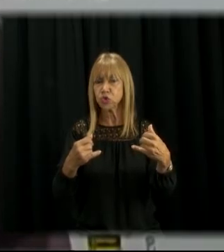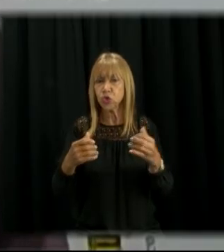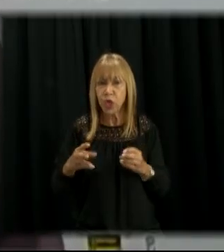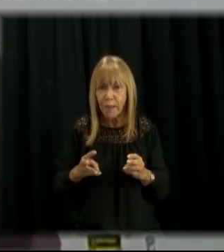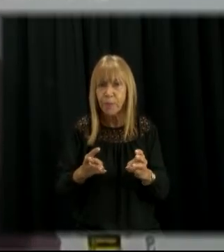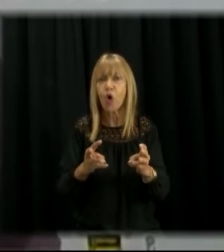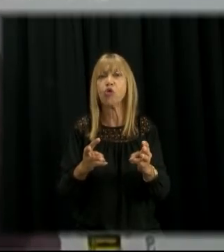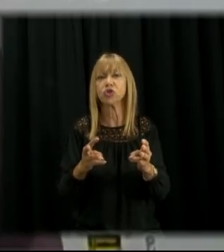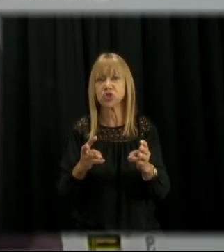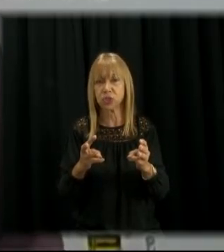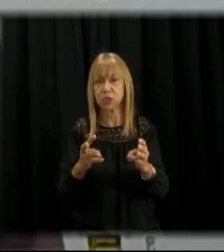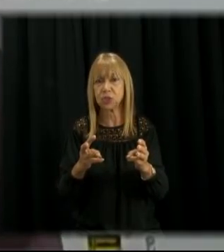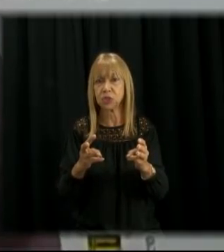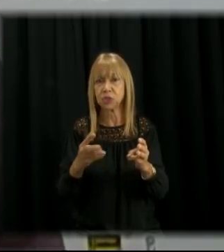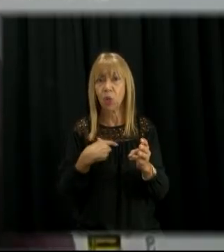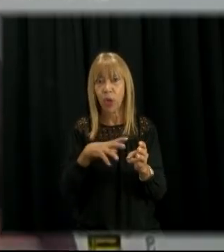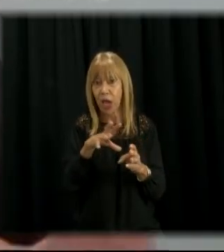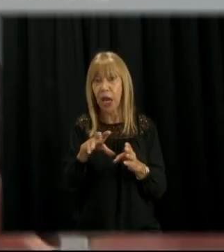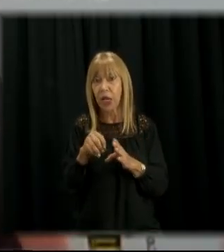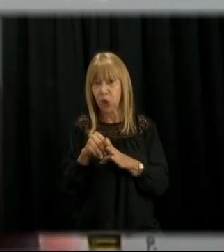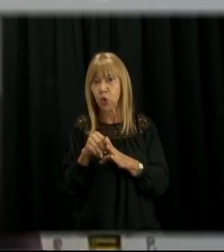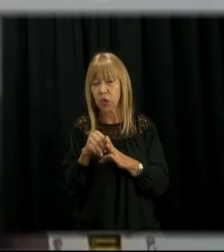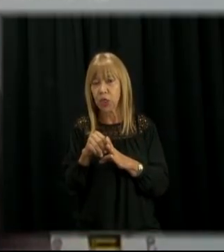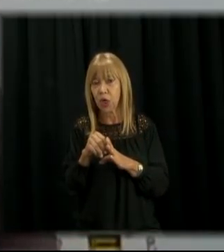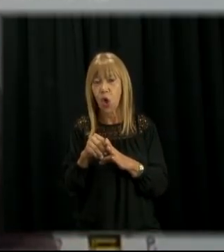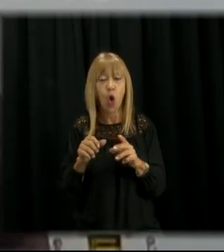sobre el enfoque que tenemos.